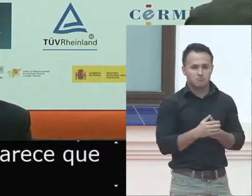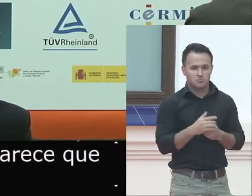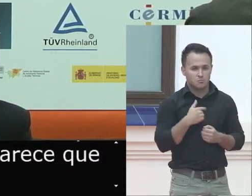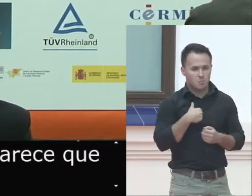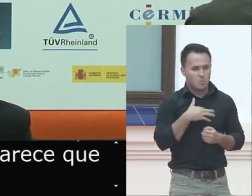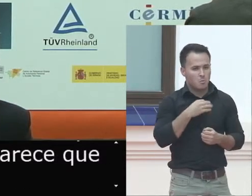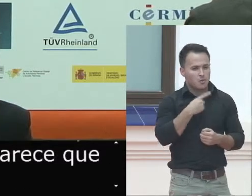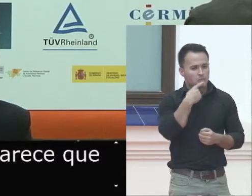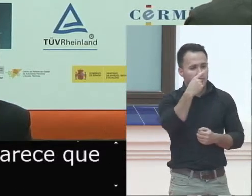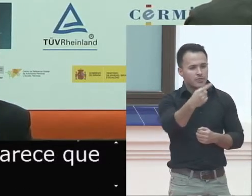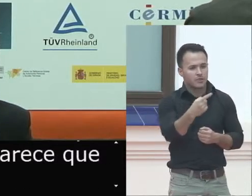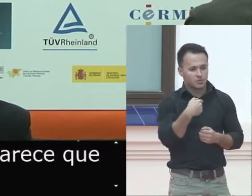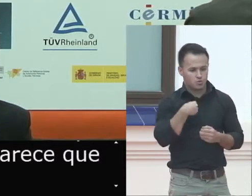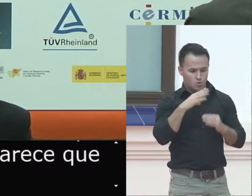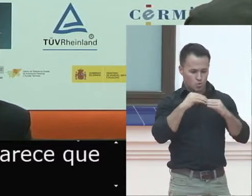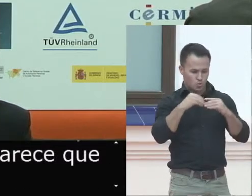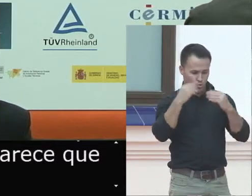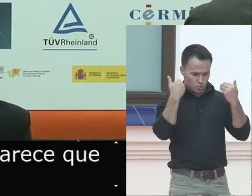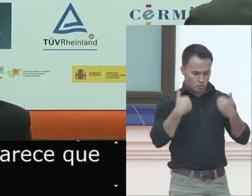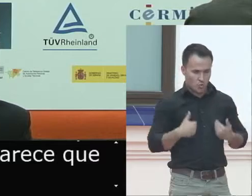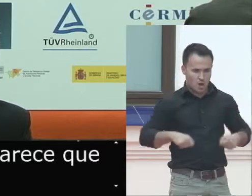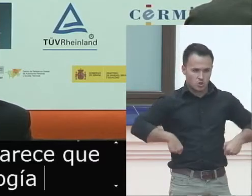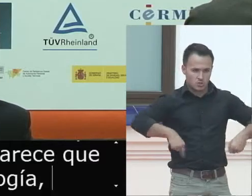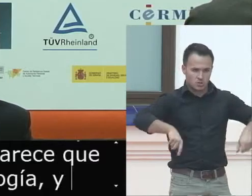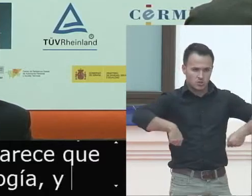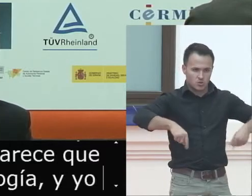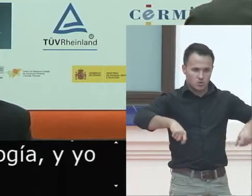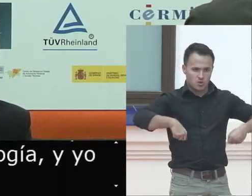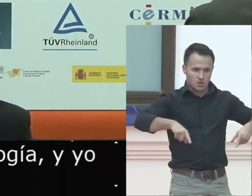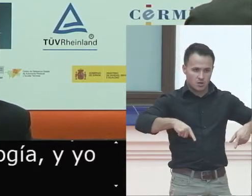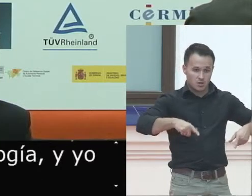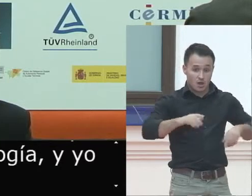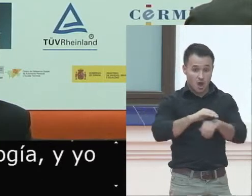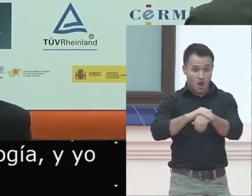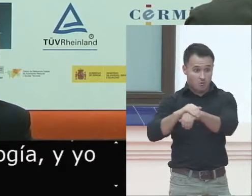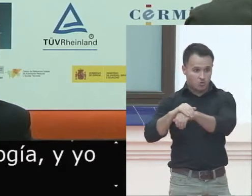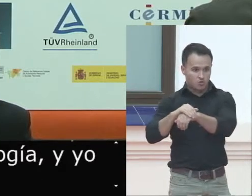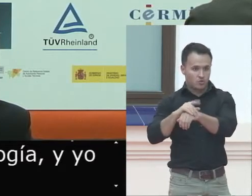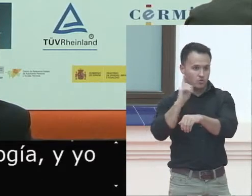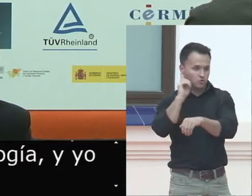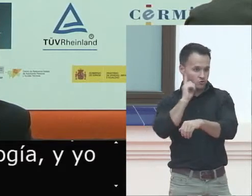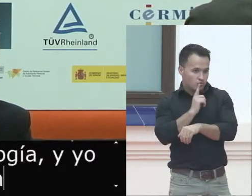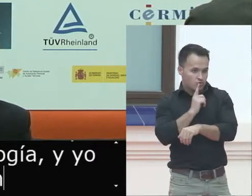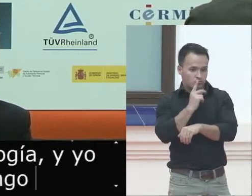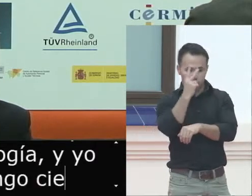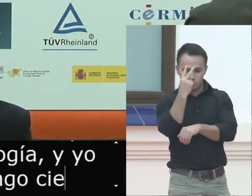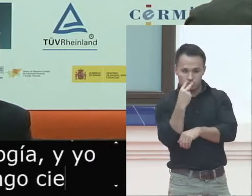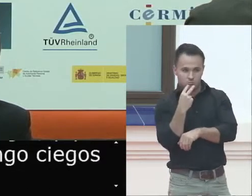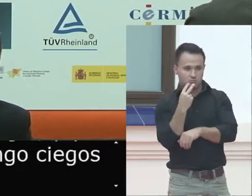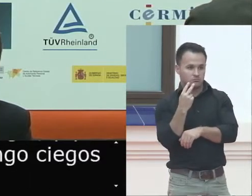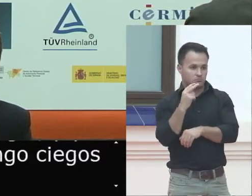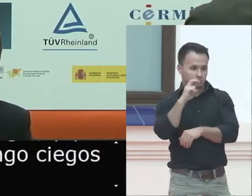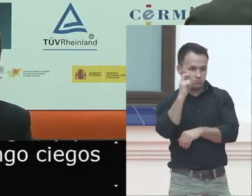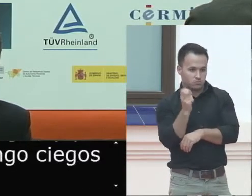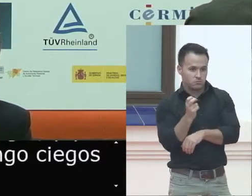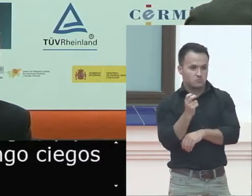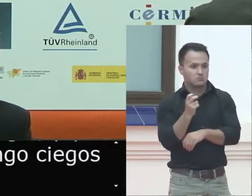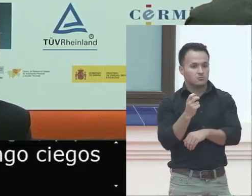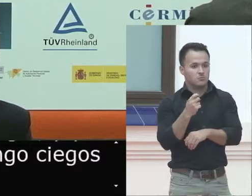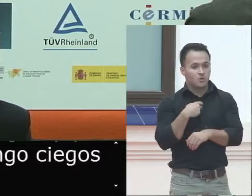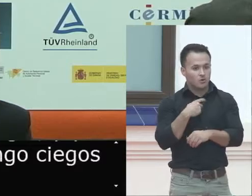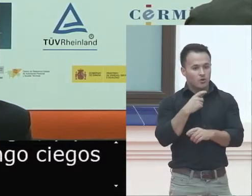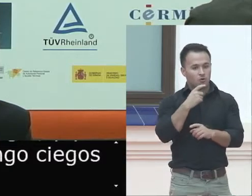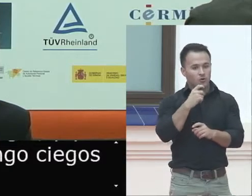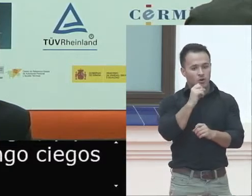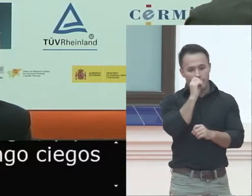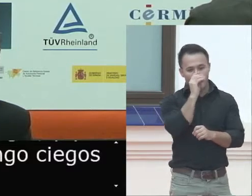puedo decir que como usuario de silla de ruedas y como amigos que tengo ciegos y sordos, pues la verdad es que cada año estoy esperando que lleguen las